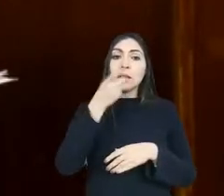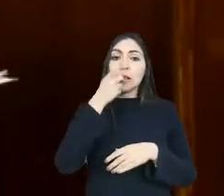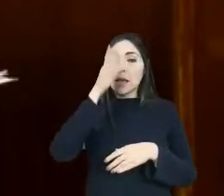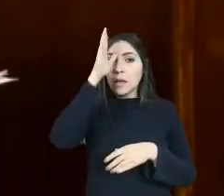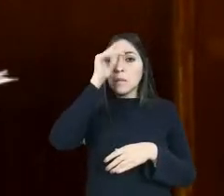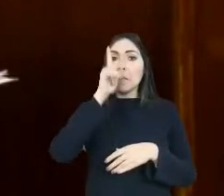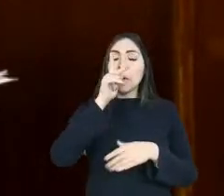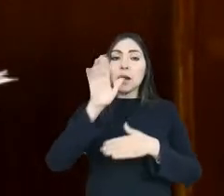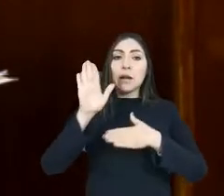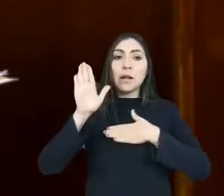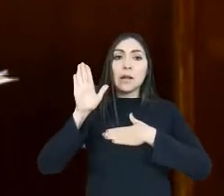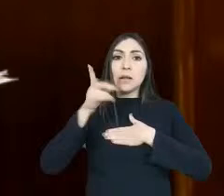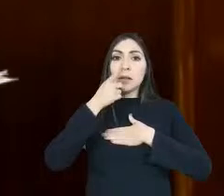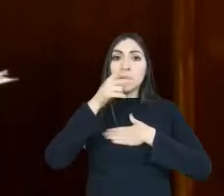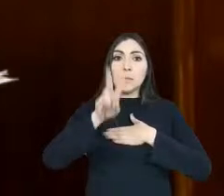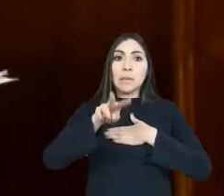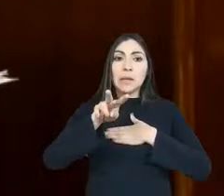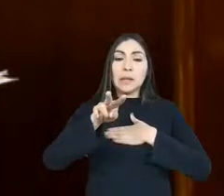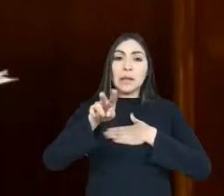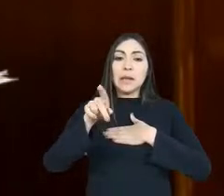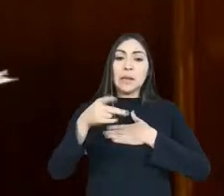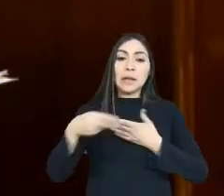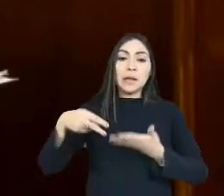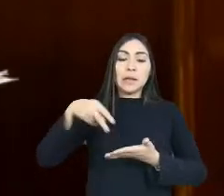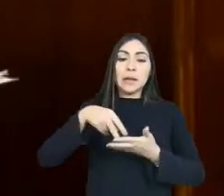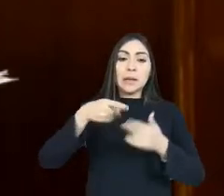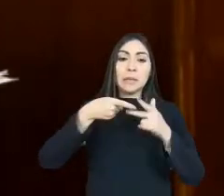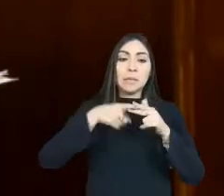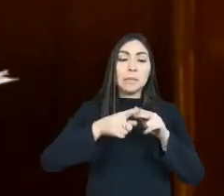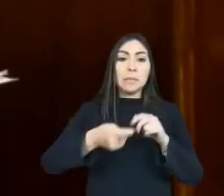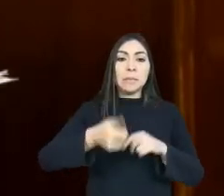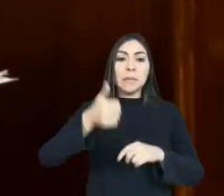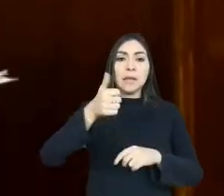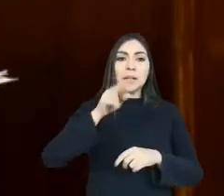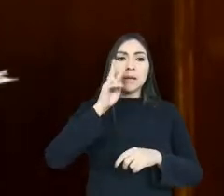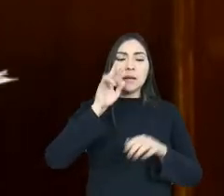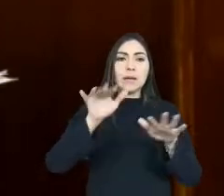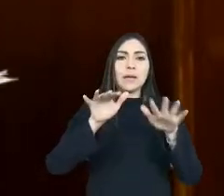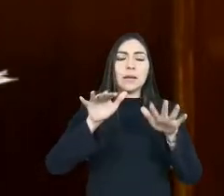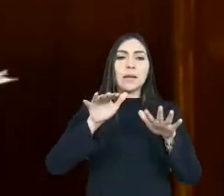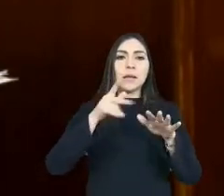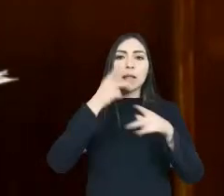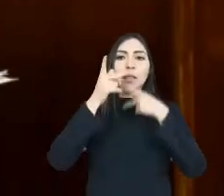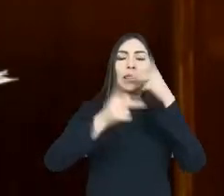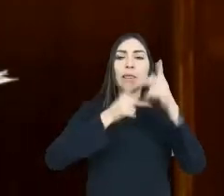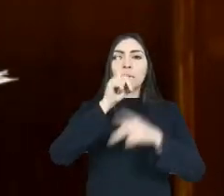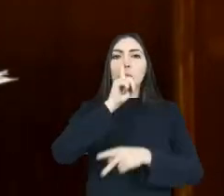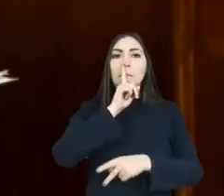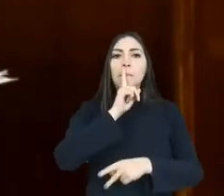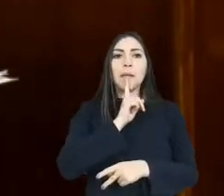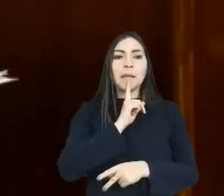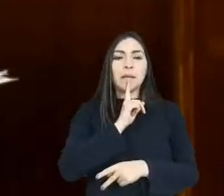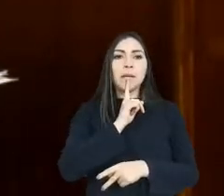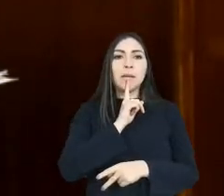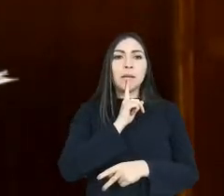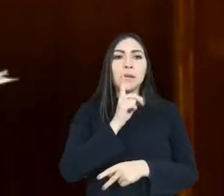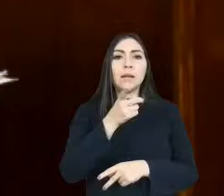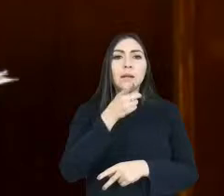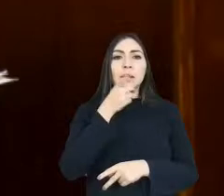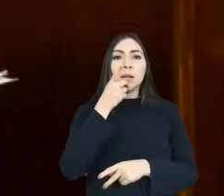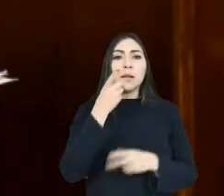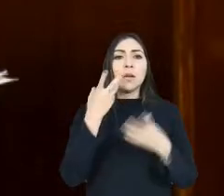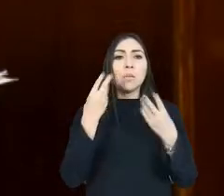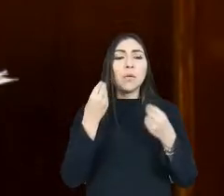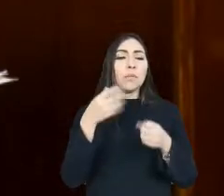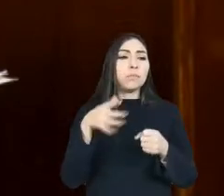y comenzó mintiendo de manera clara. Habla de que se ha rebasado el